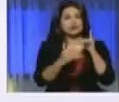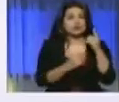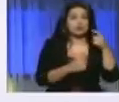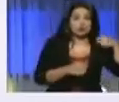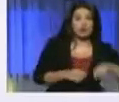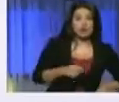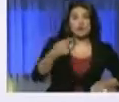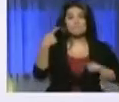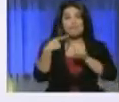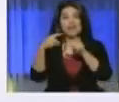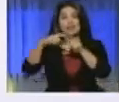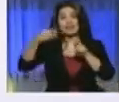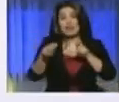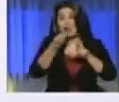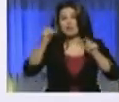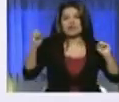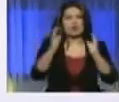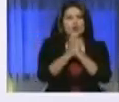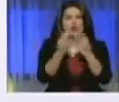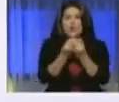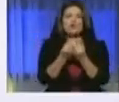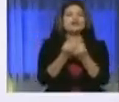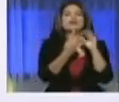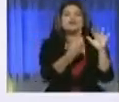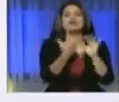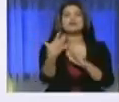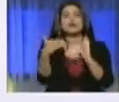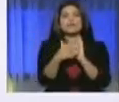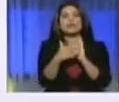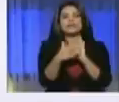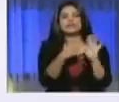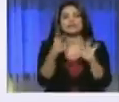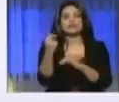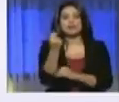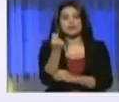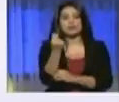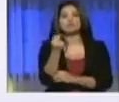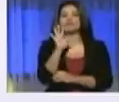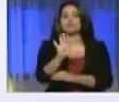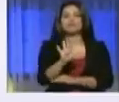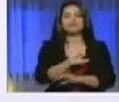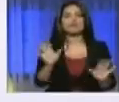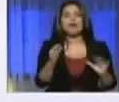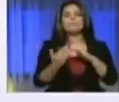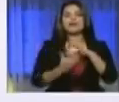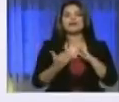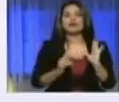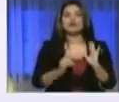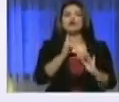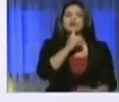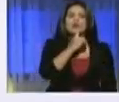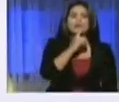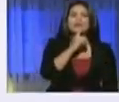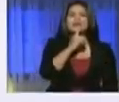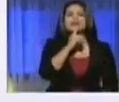65.056 bolívares. Básico. Ingreso mínimo legal. Lo llaman, yo no sé quién le puso ese nombre tan